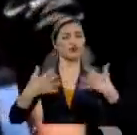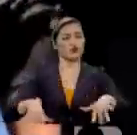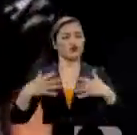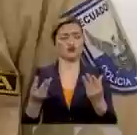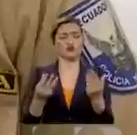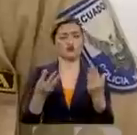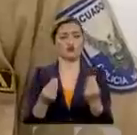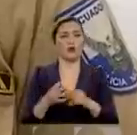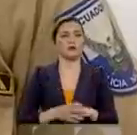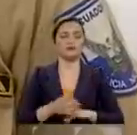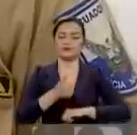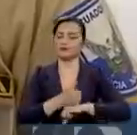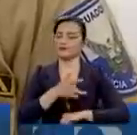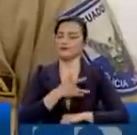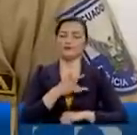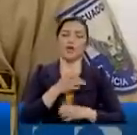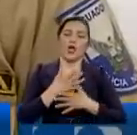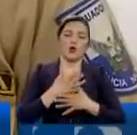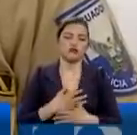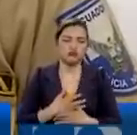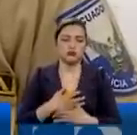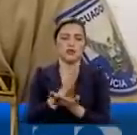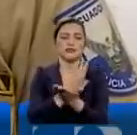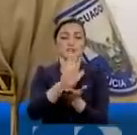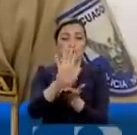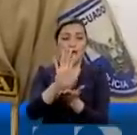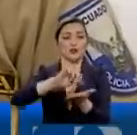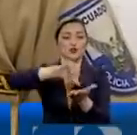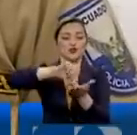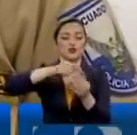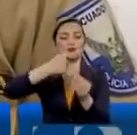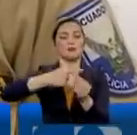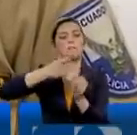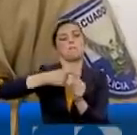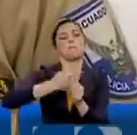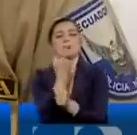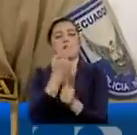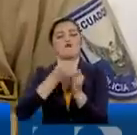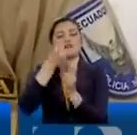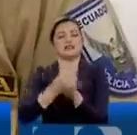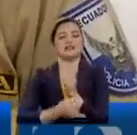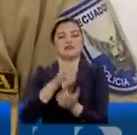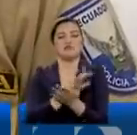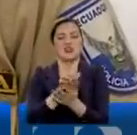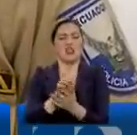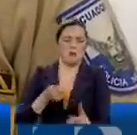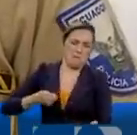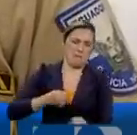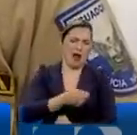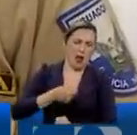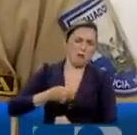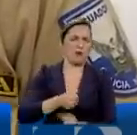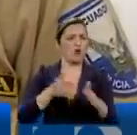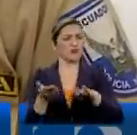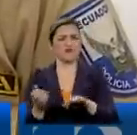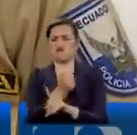para las autoridades. Después de 5 semanas en la ciudad de Quito, es el primer fin de de semana sin muertes violentas, y también desde